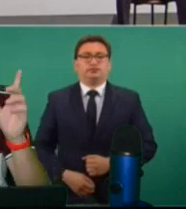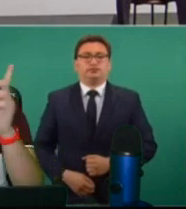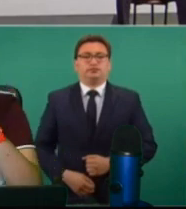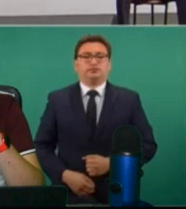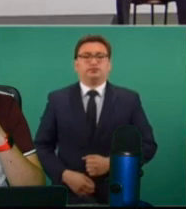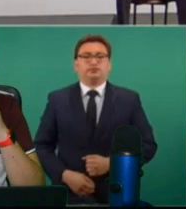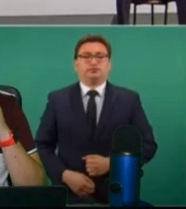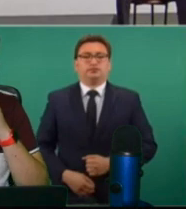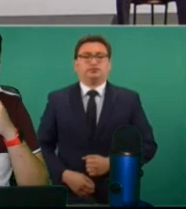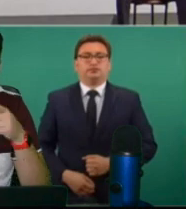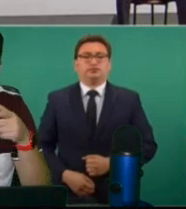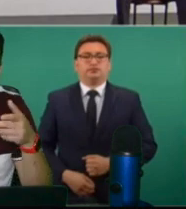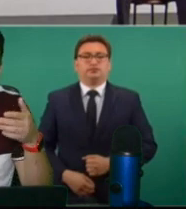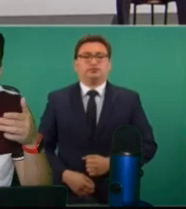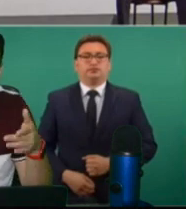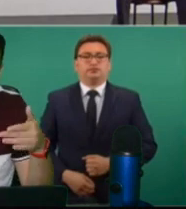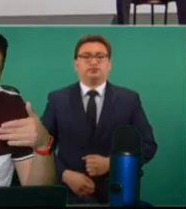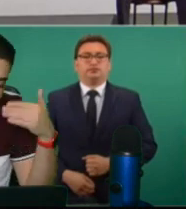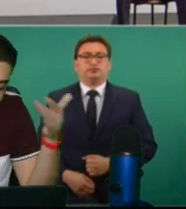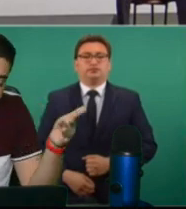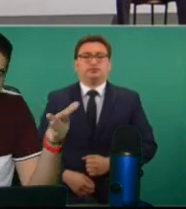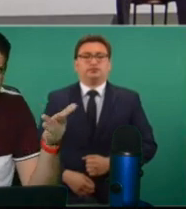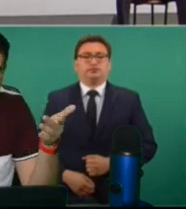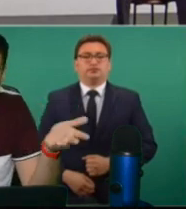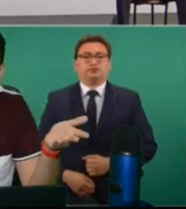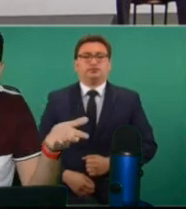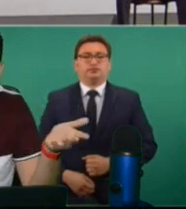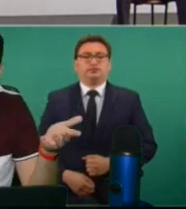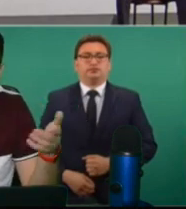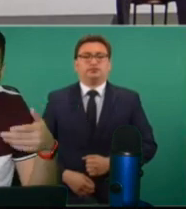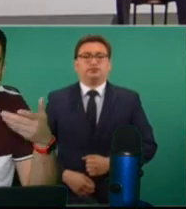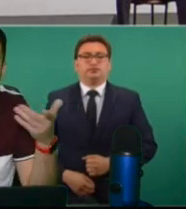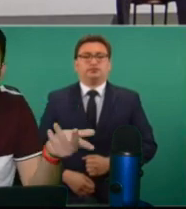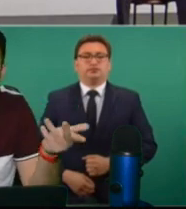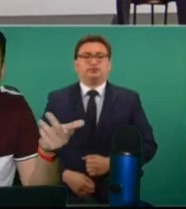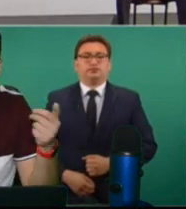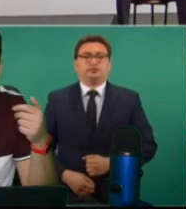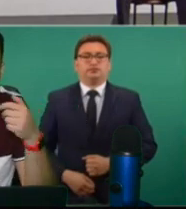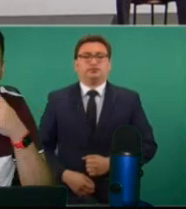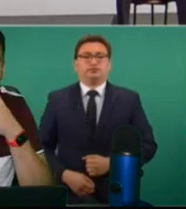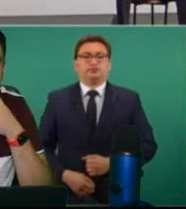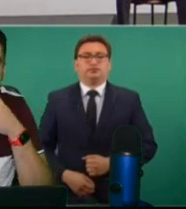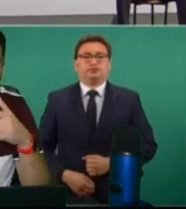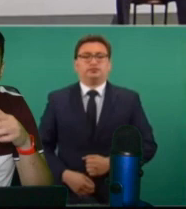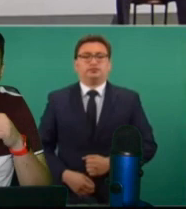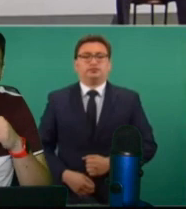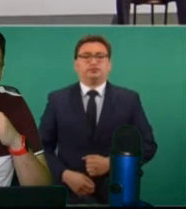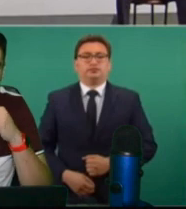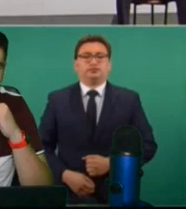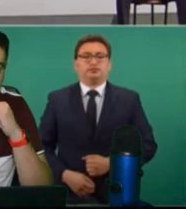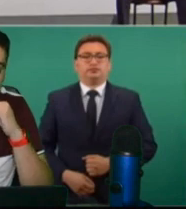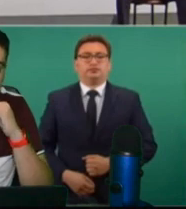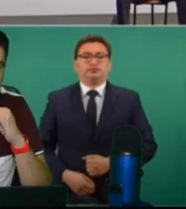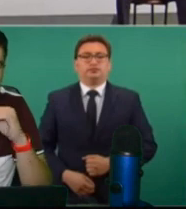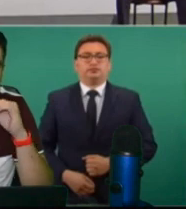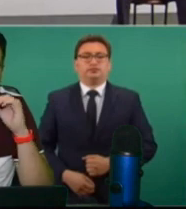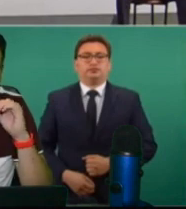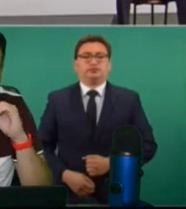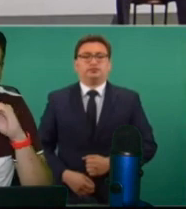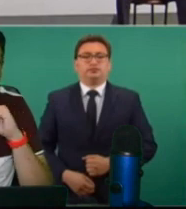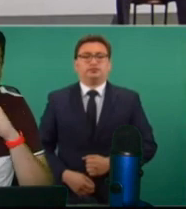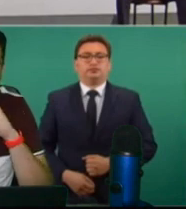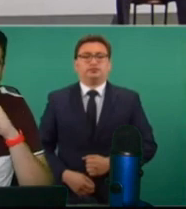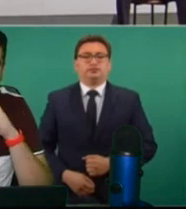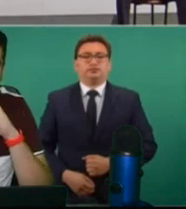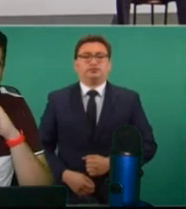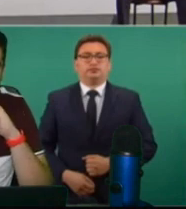contra de él. Ahorita más adelante vamos a platicar esto de qué le van a hacer al presidente, qué quieren hacerle al presidente. Vamos a escuchar mientras de viva voz lo que